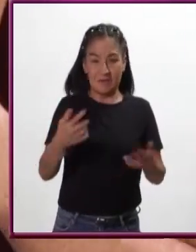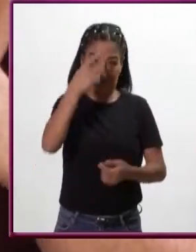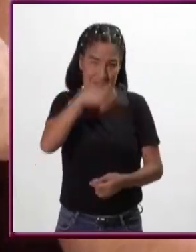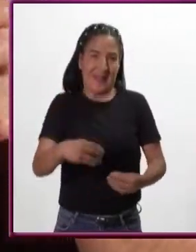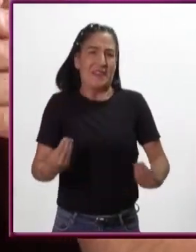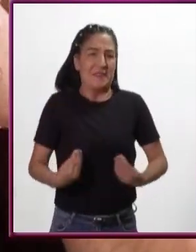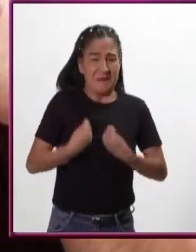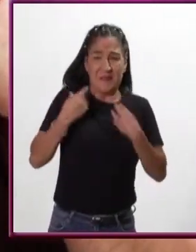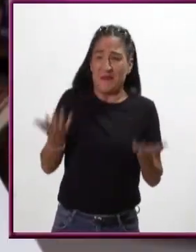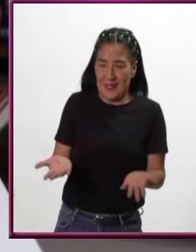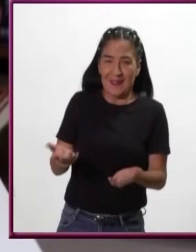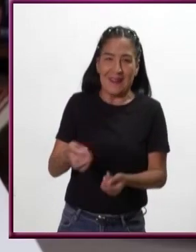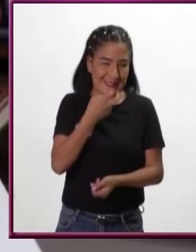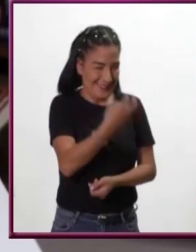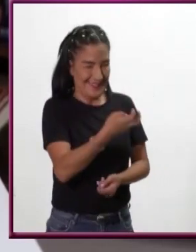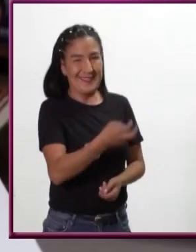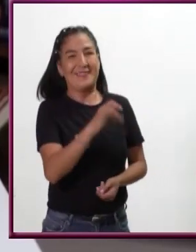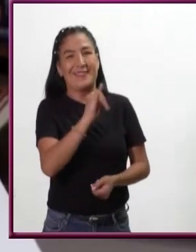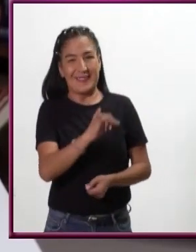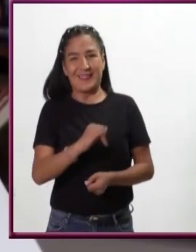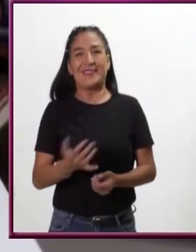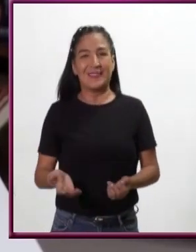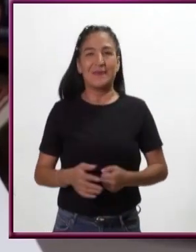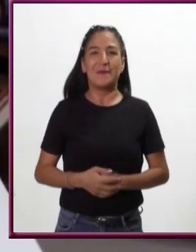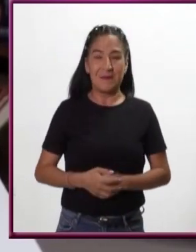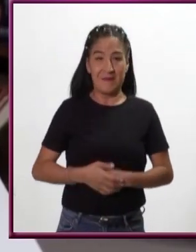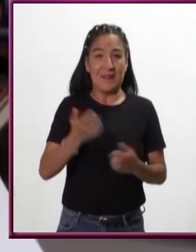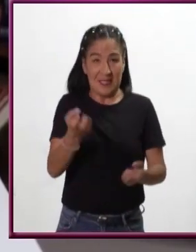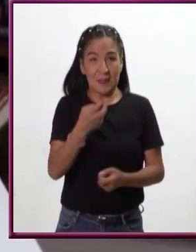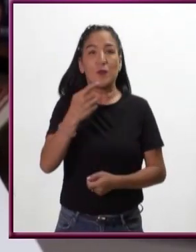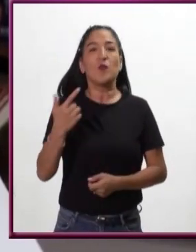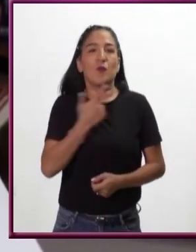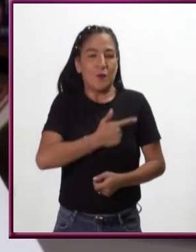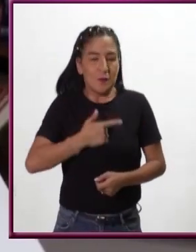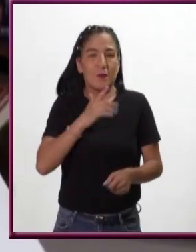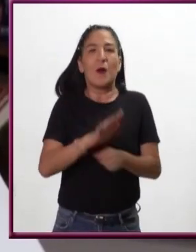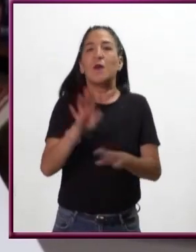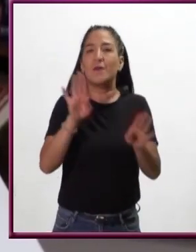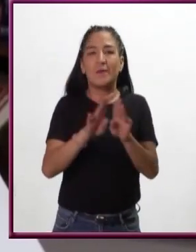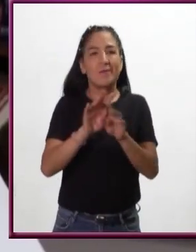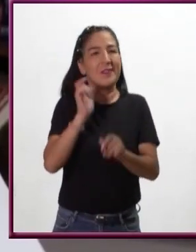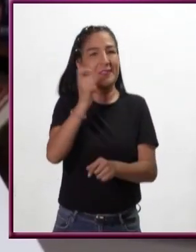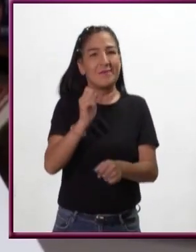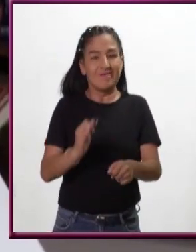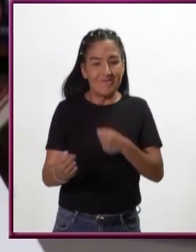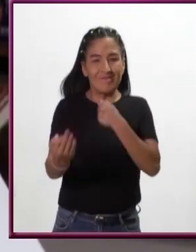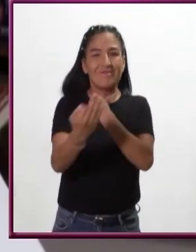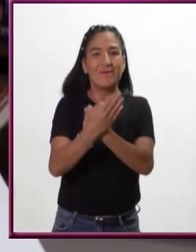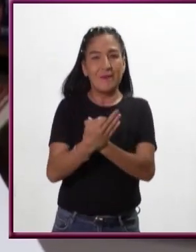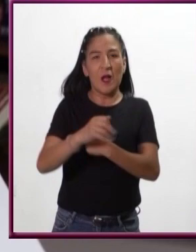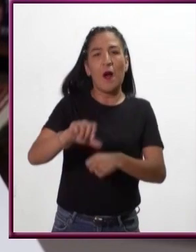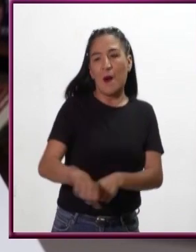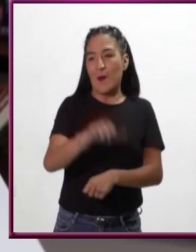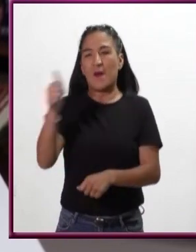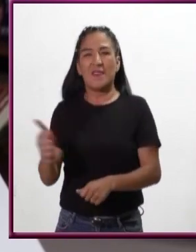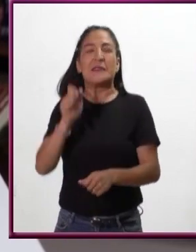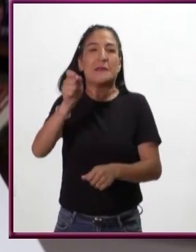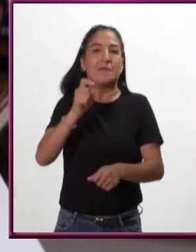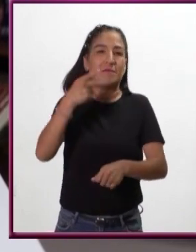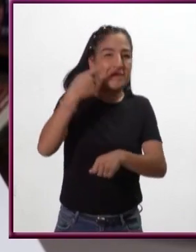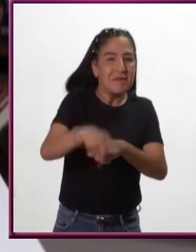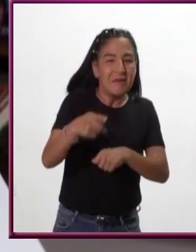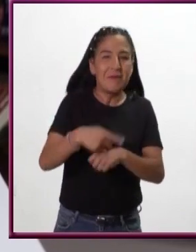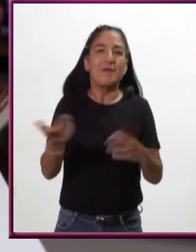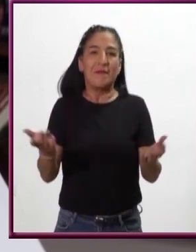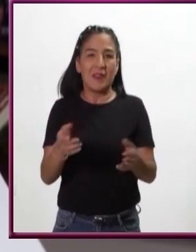¿La supervivencia? elemental, amiga. El gusto es una de nuestras defensas esenciales ante otro tipo de